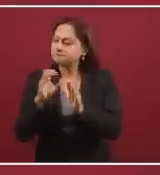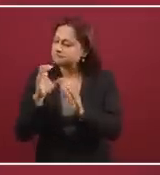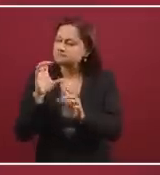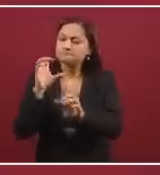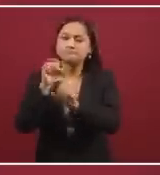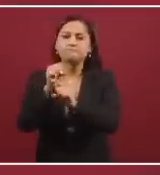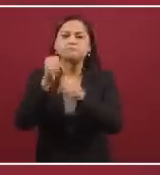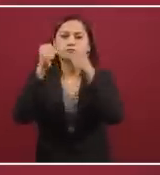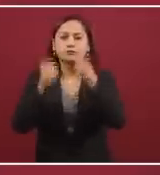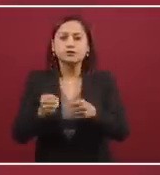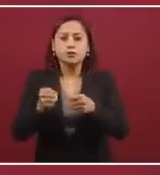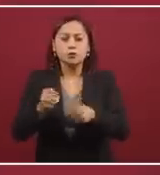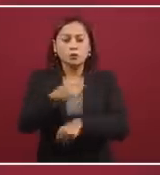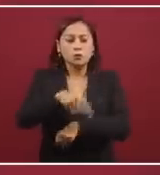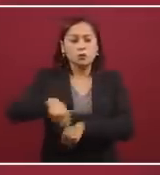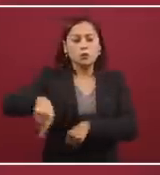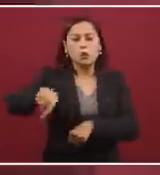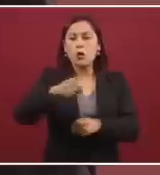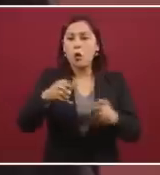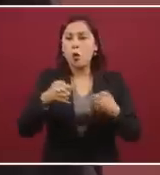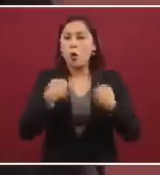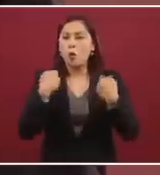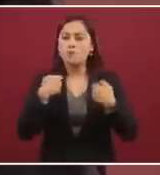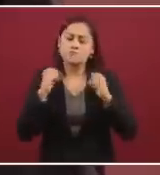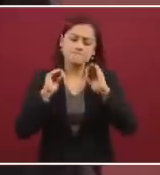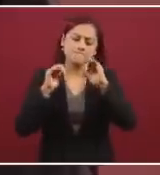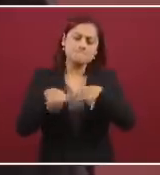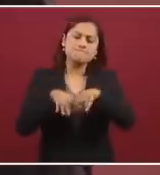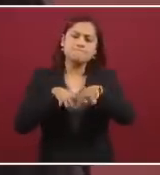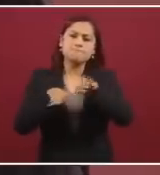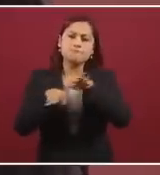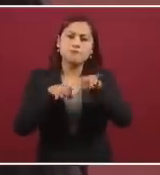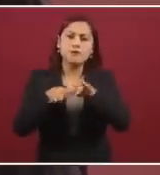trabajo pero cuando lo plantee originalmente